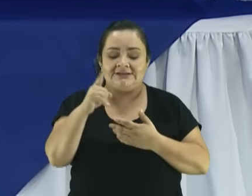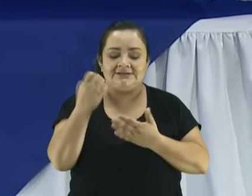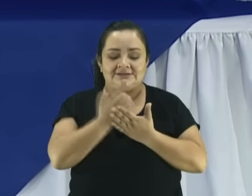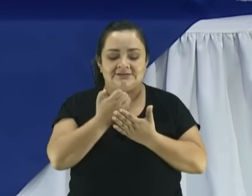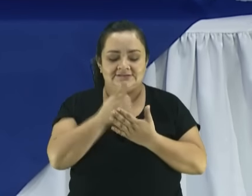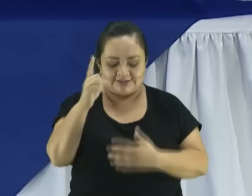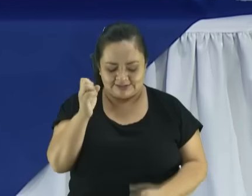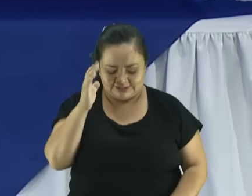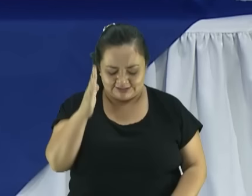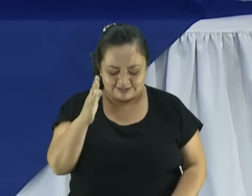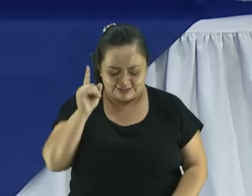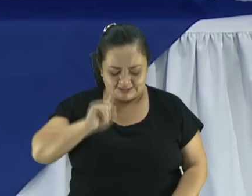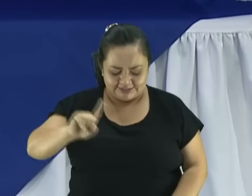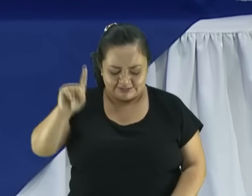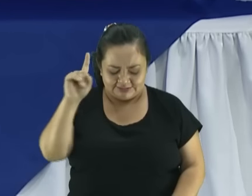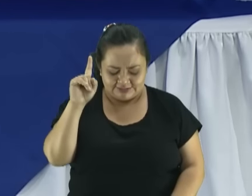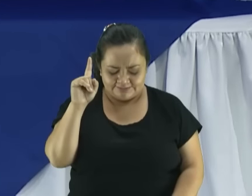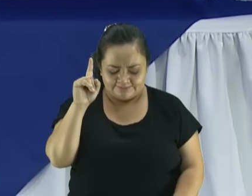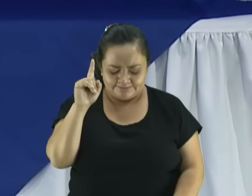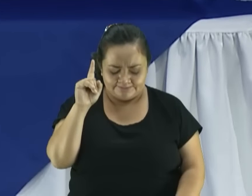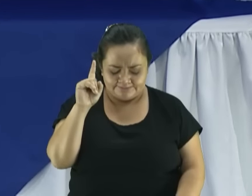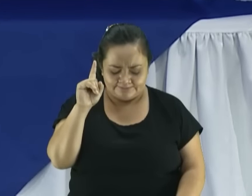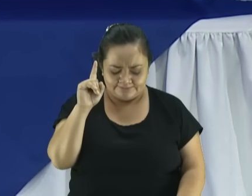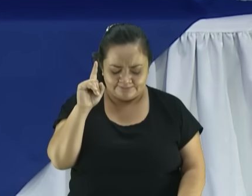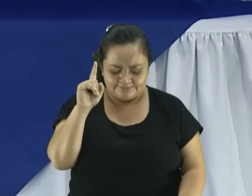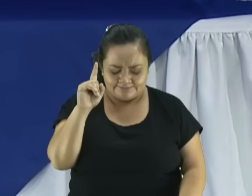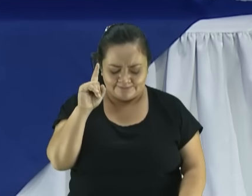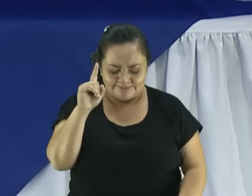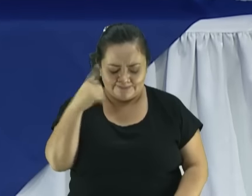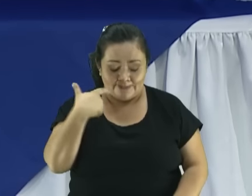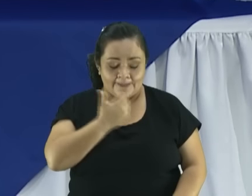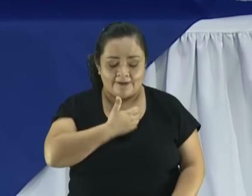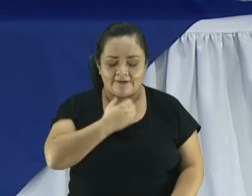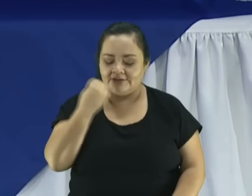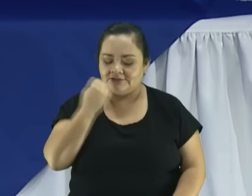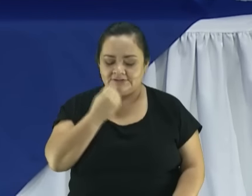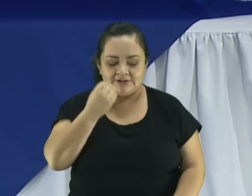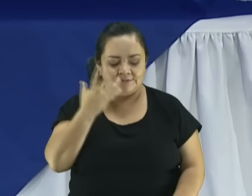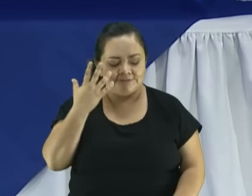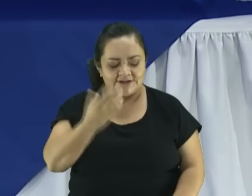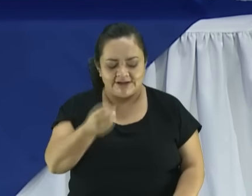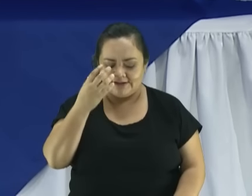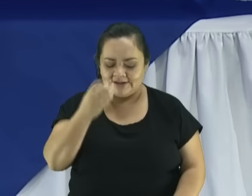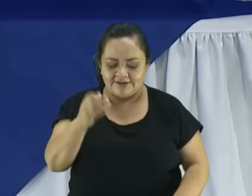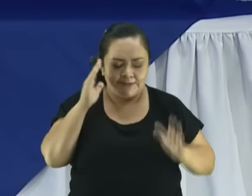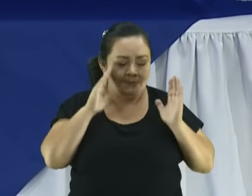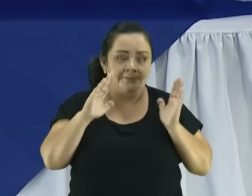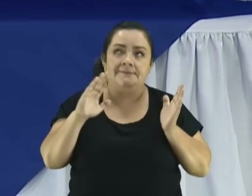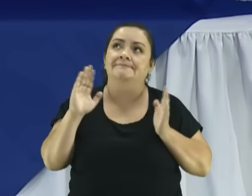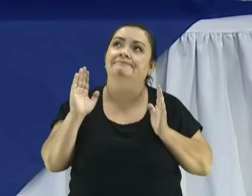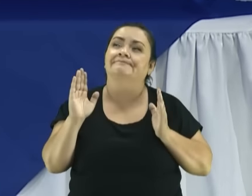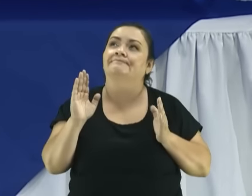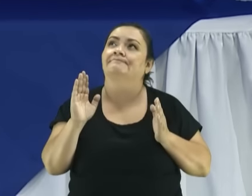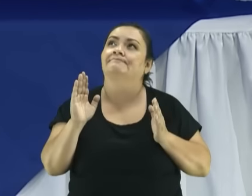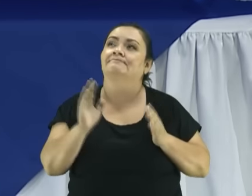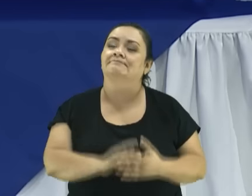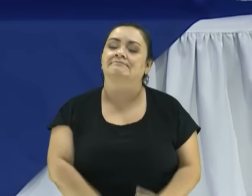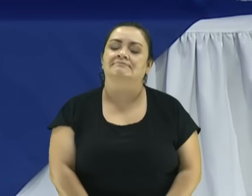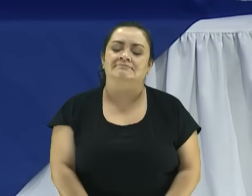Cristo señor necesitamos escuchar el evangelio todos los días